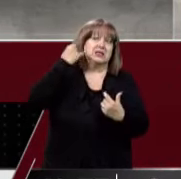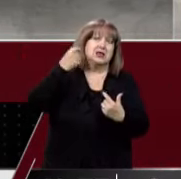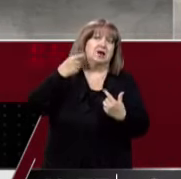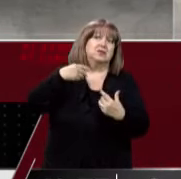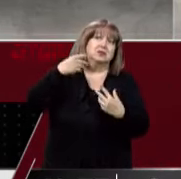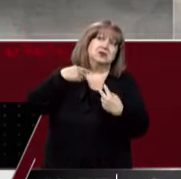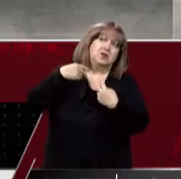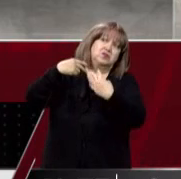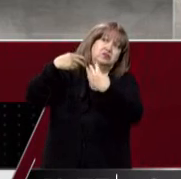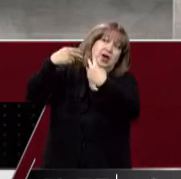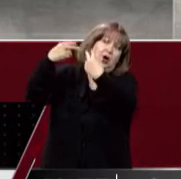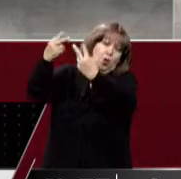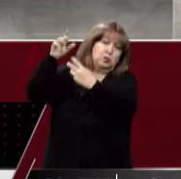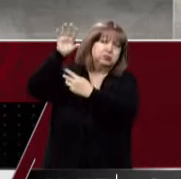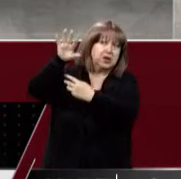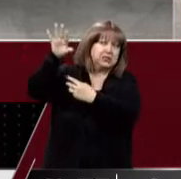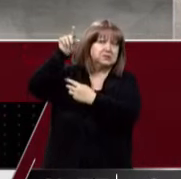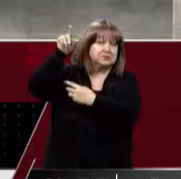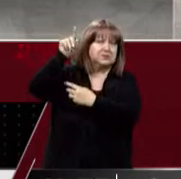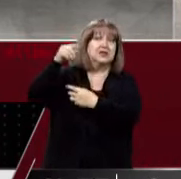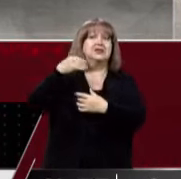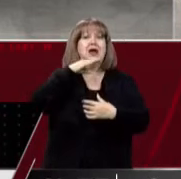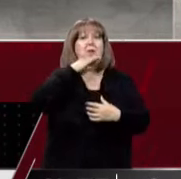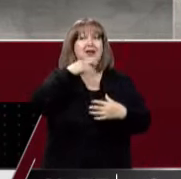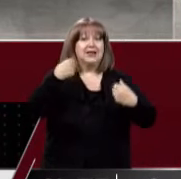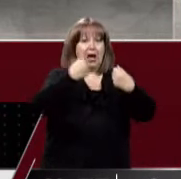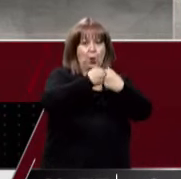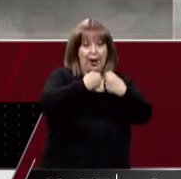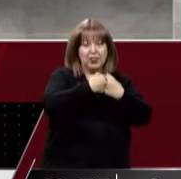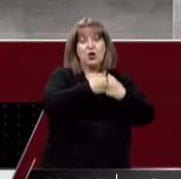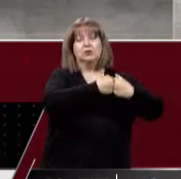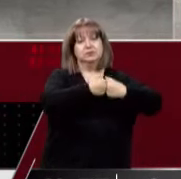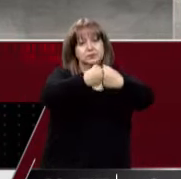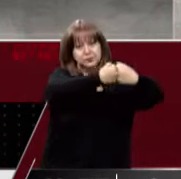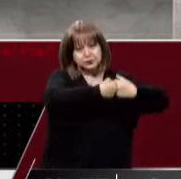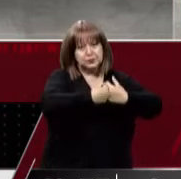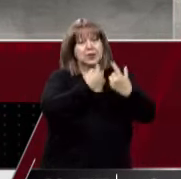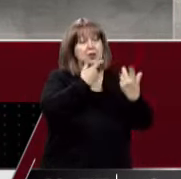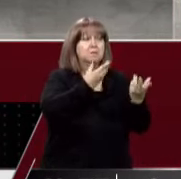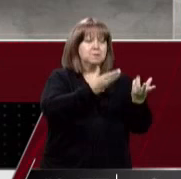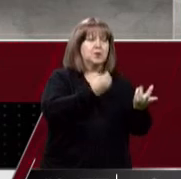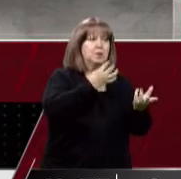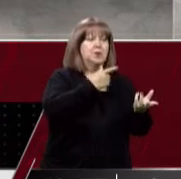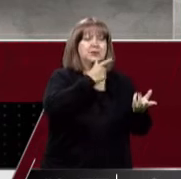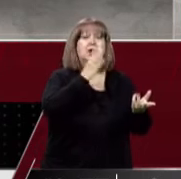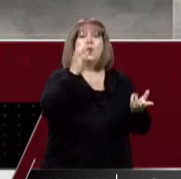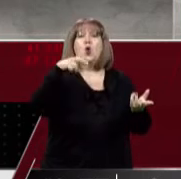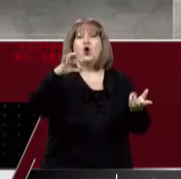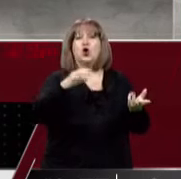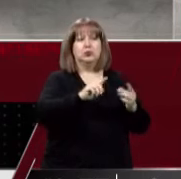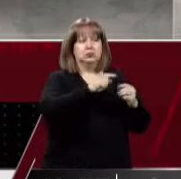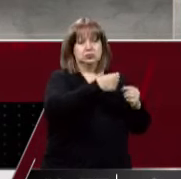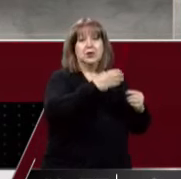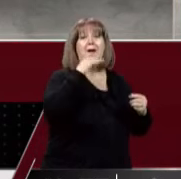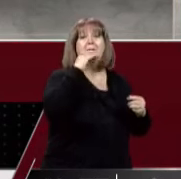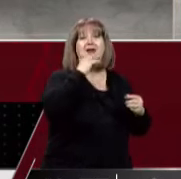Indonesia, por Bali, lo había dialogado con el ministro de Economía, uh-huh, Sergio Massa, y después ya pasó a la órbita de trabajo con Kelly Olmos.